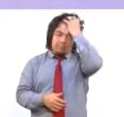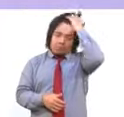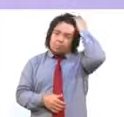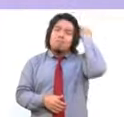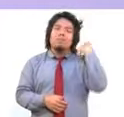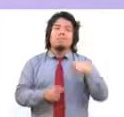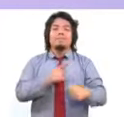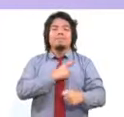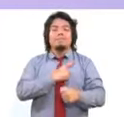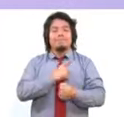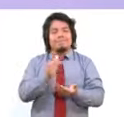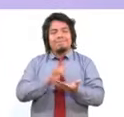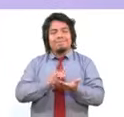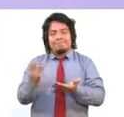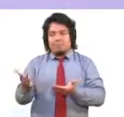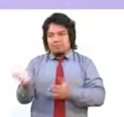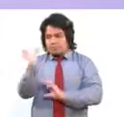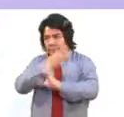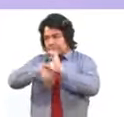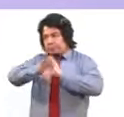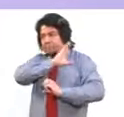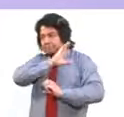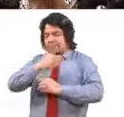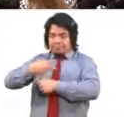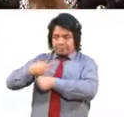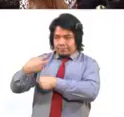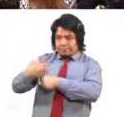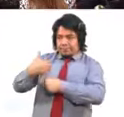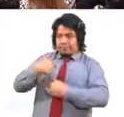Agradezco la invitación, doctora Claudia Sheinbaum Pardo,